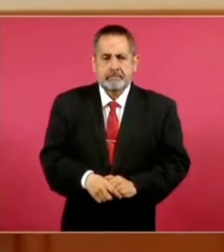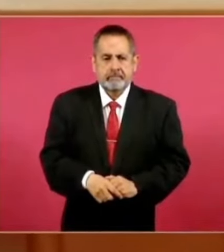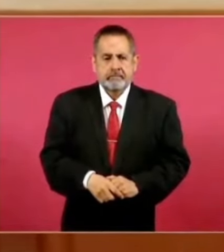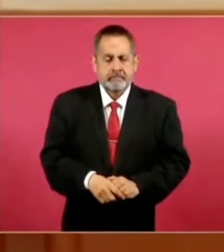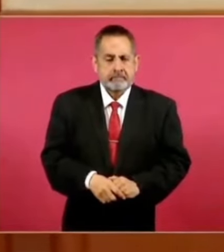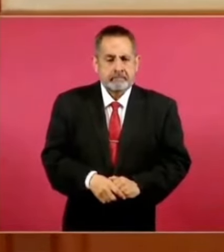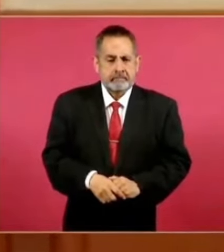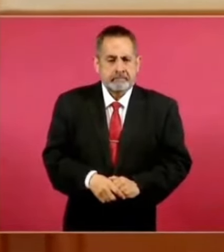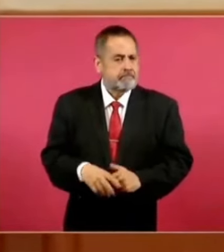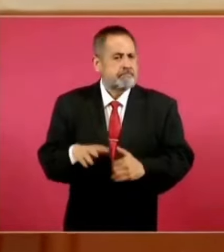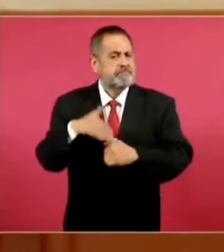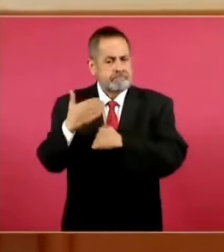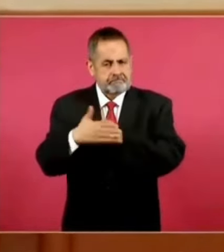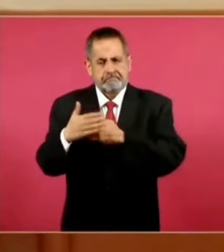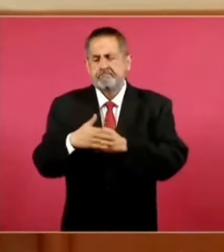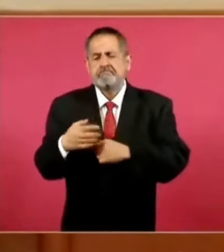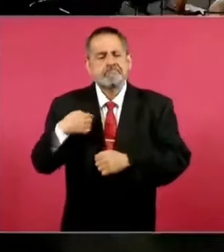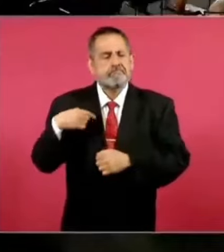aquí